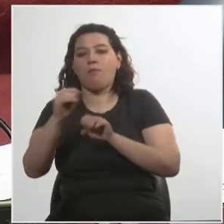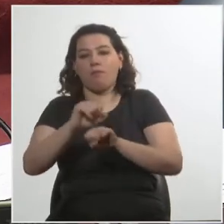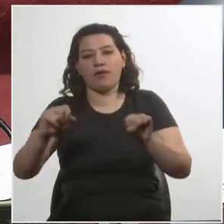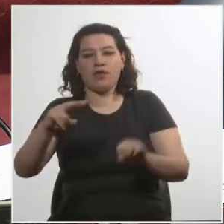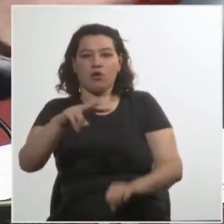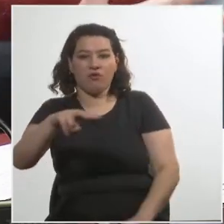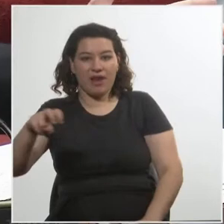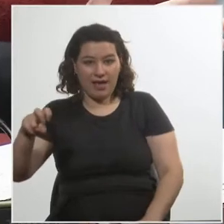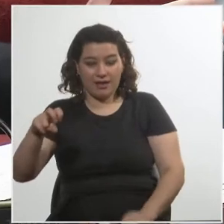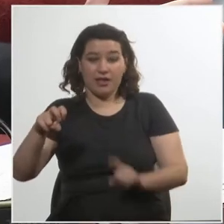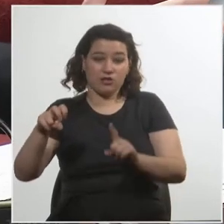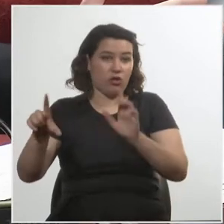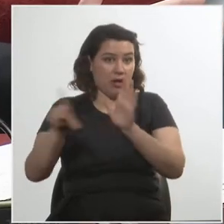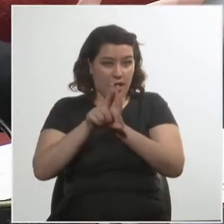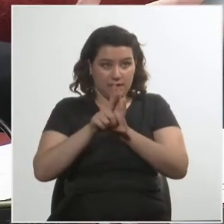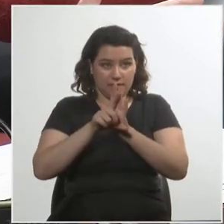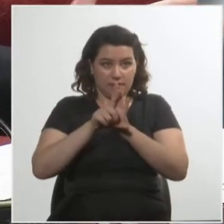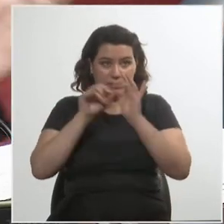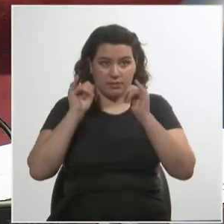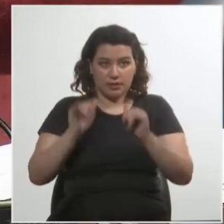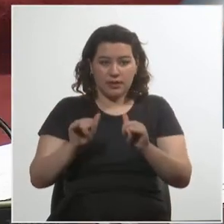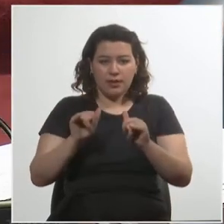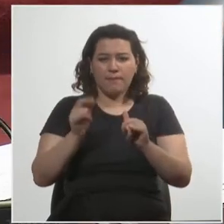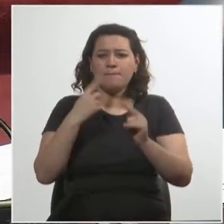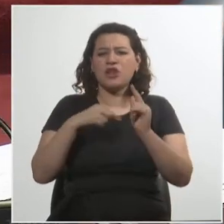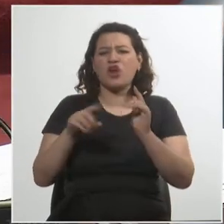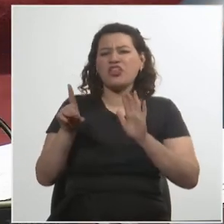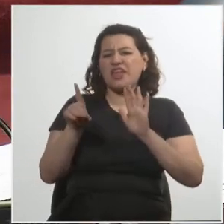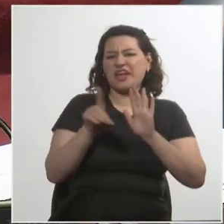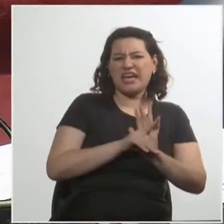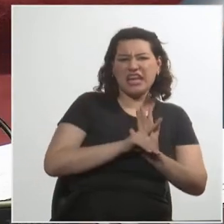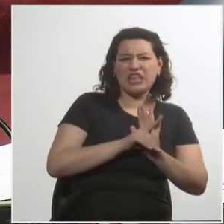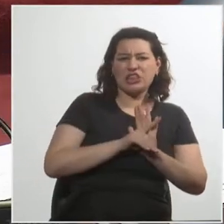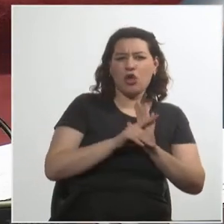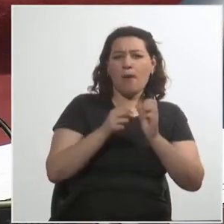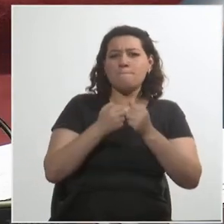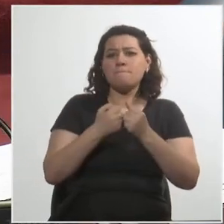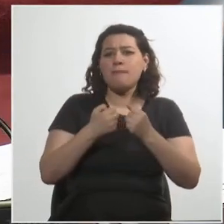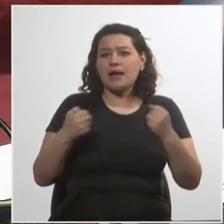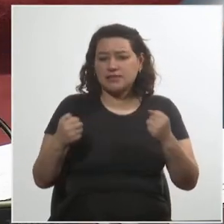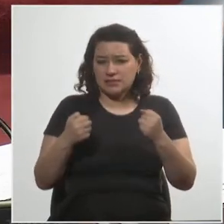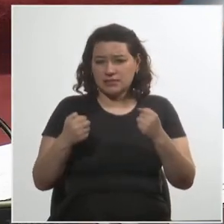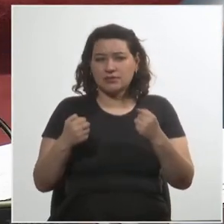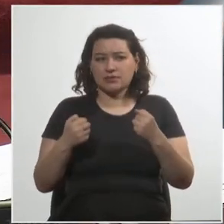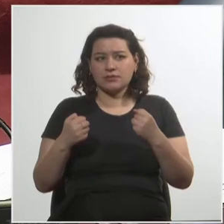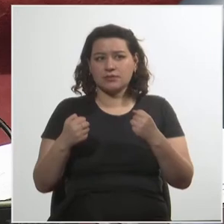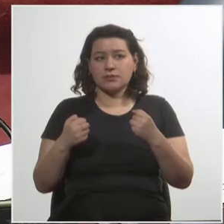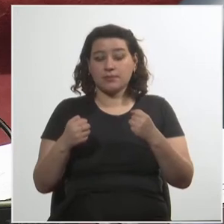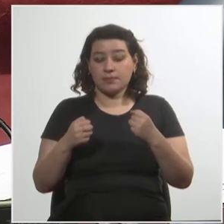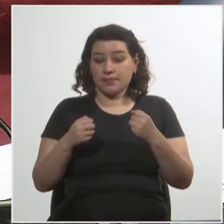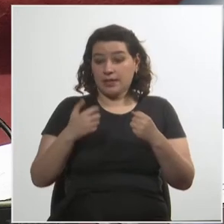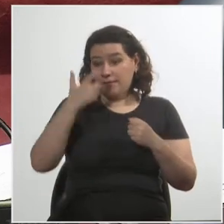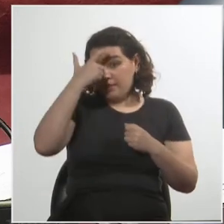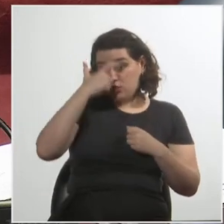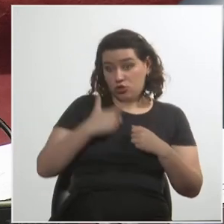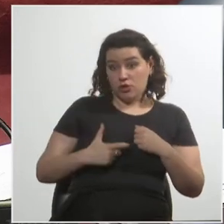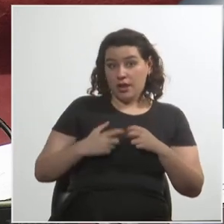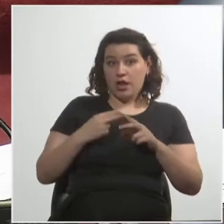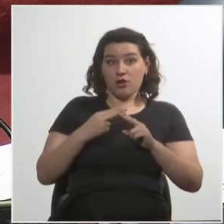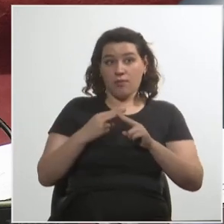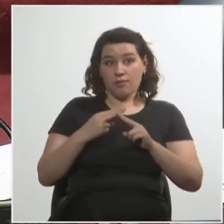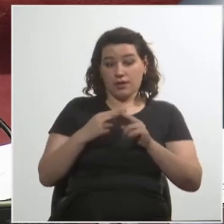y eso fue ley pero el decreto extiende ese beneficio